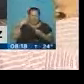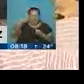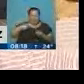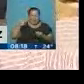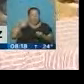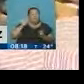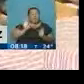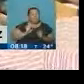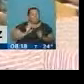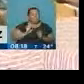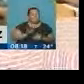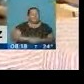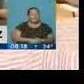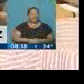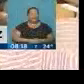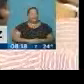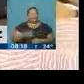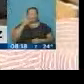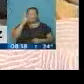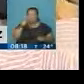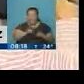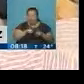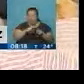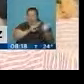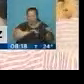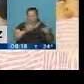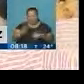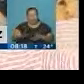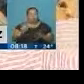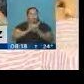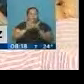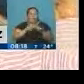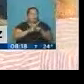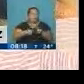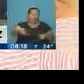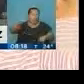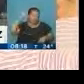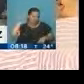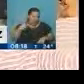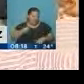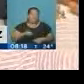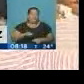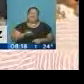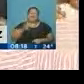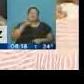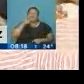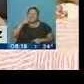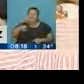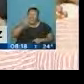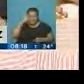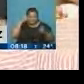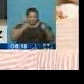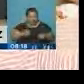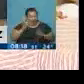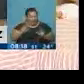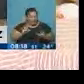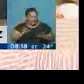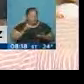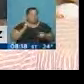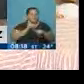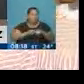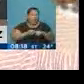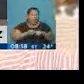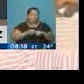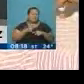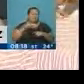en este el primer caso es el mismo, entonces volvemos a la misma situación. Si esa decisión es la que se ha tomado, inclusive en